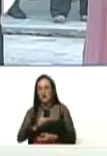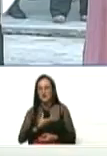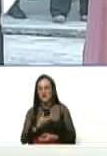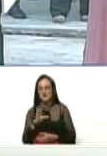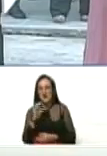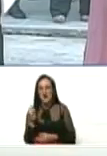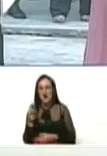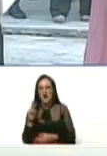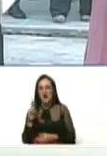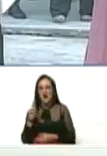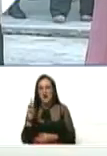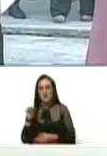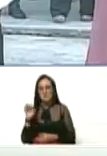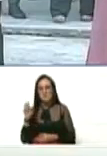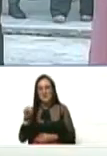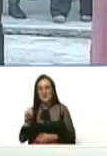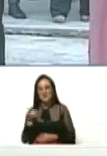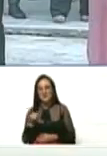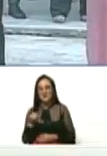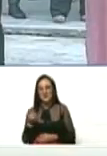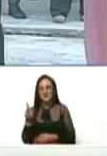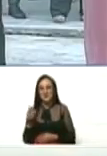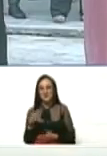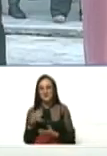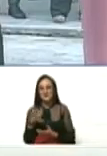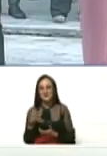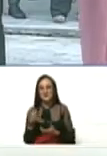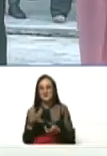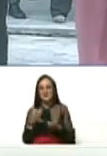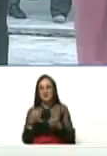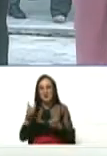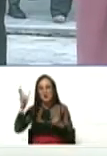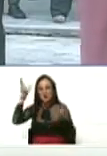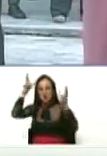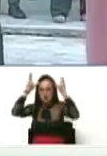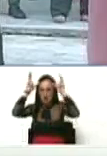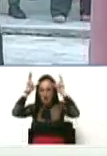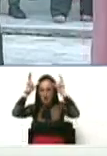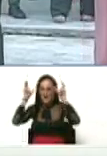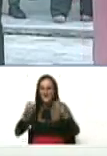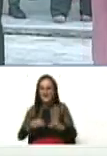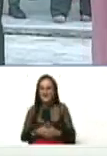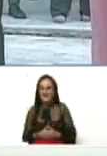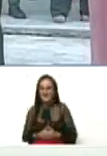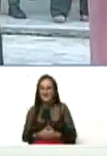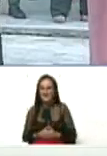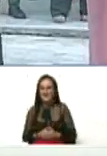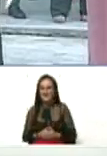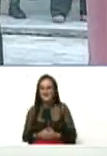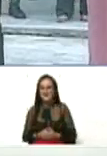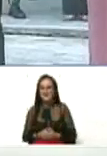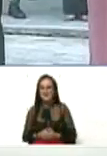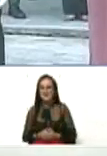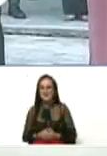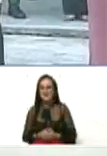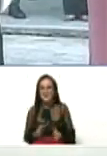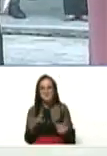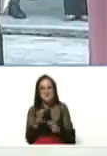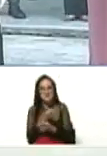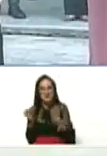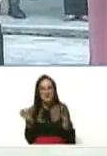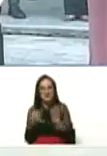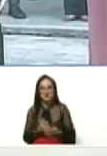Carmen Meléndez, la Tora, y Nahum el Torito, la Tora y el Torito, perfecto. Pero